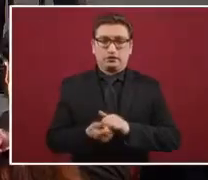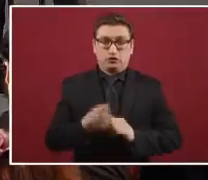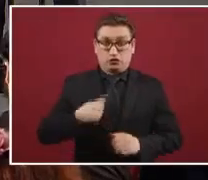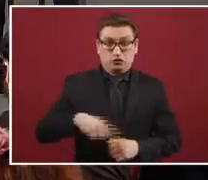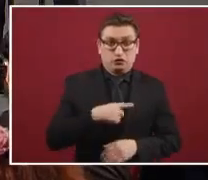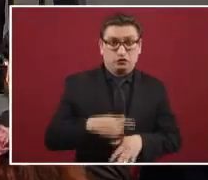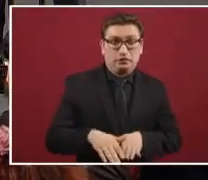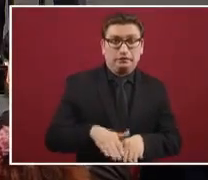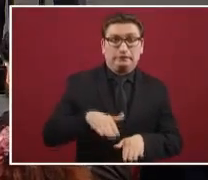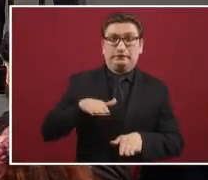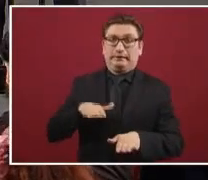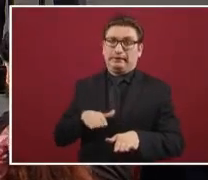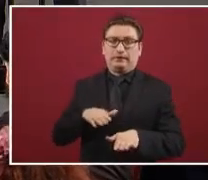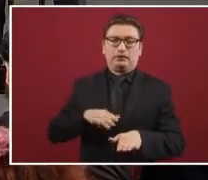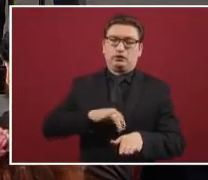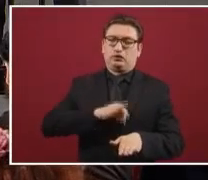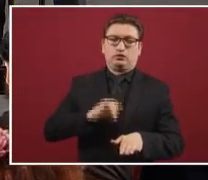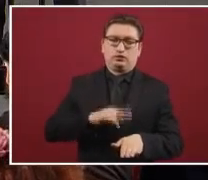impulso.